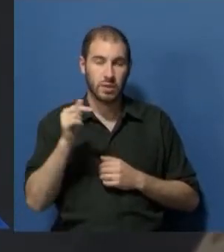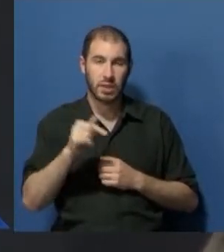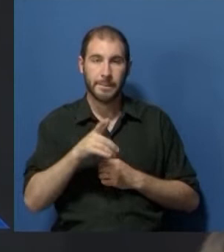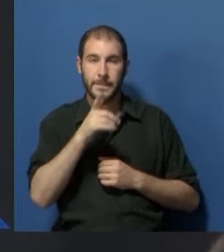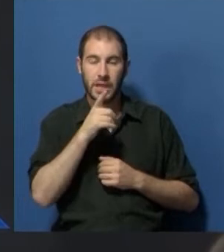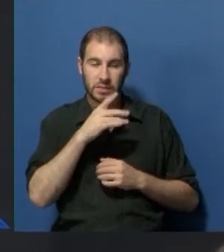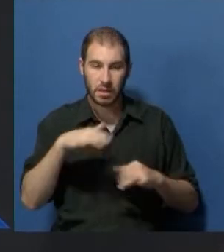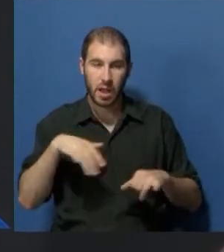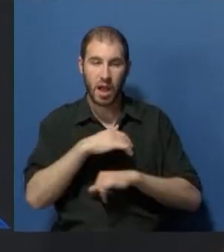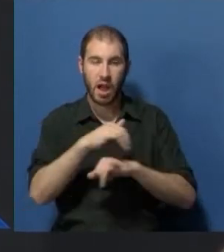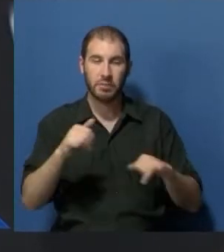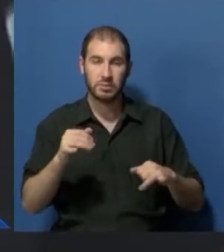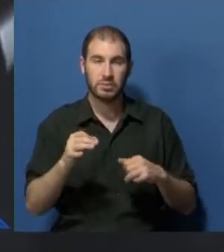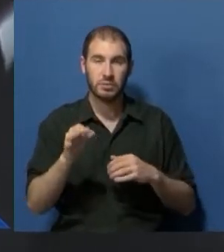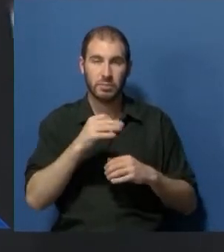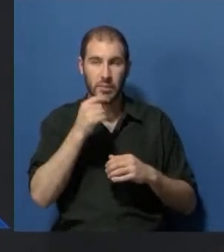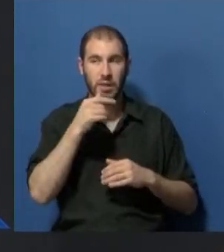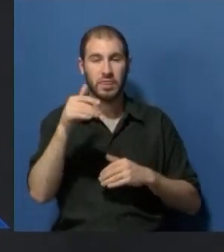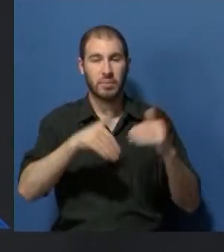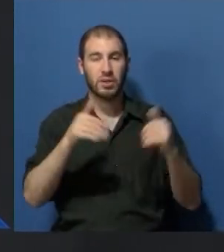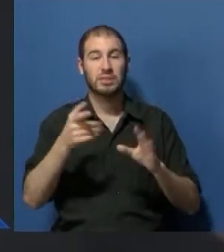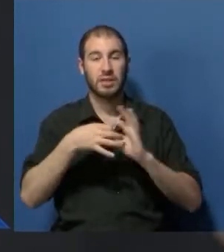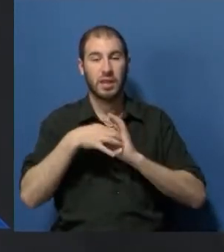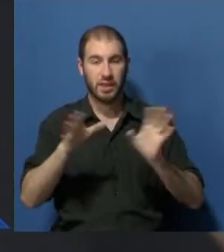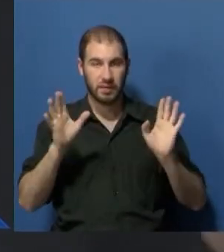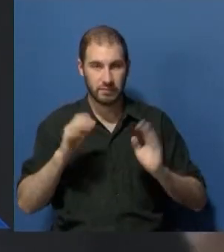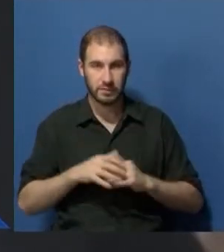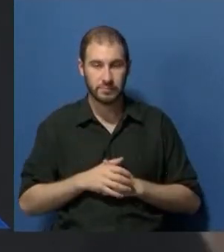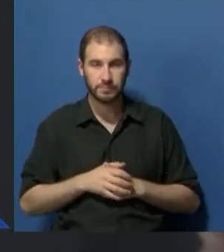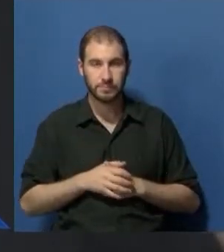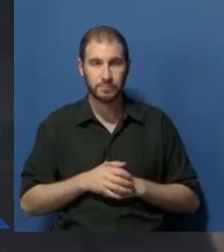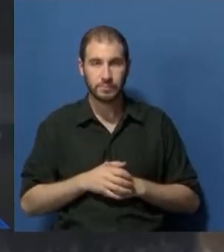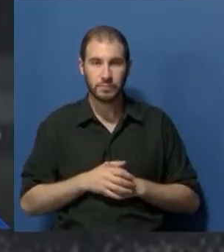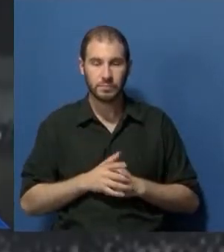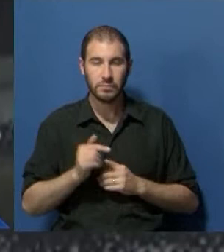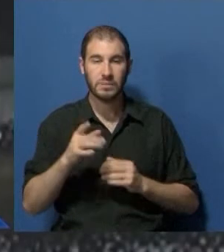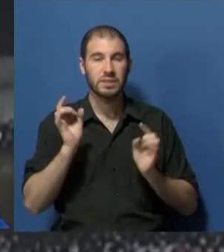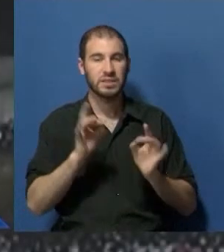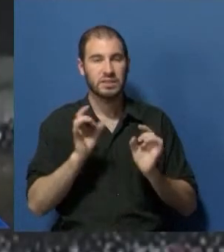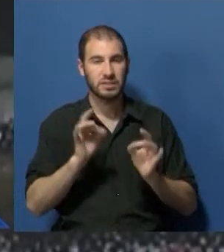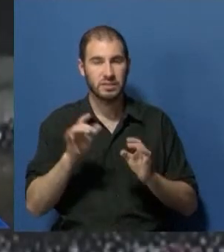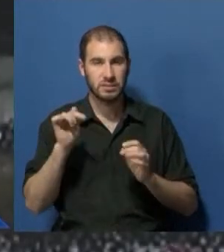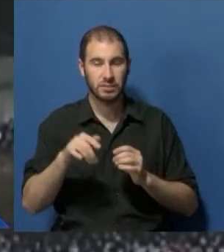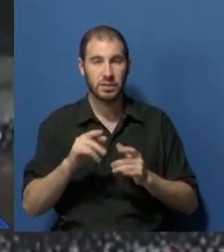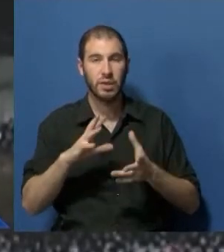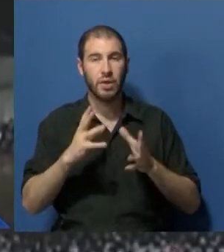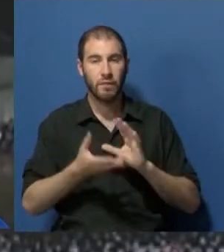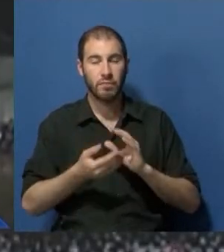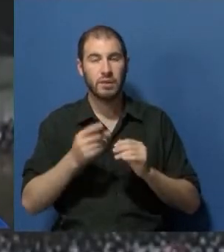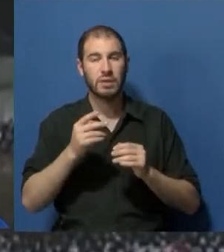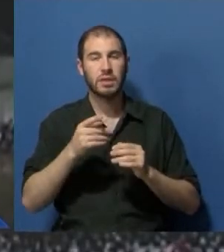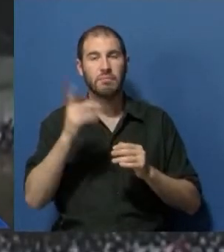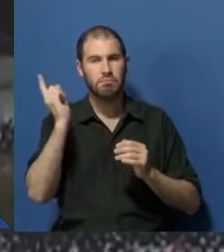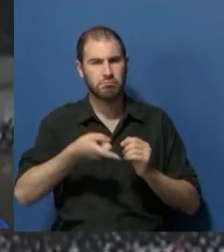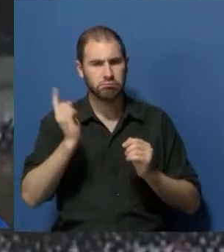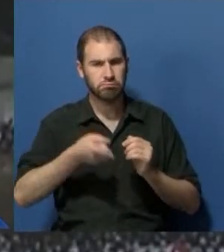un mensaje, obviamente, desde las democracias liberales, ¿no es cierto?, que critican este régimen, ¿no es